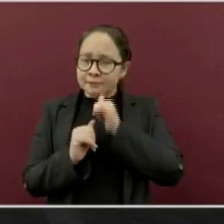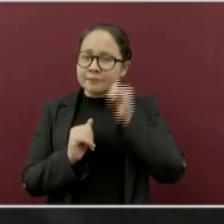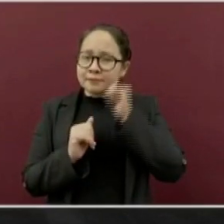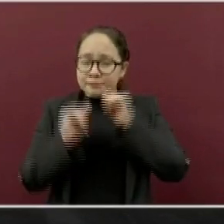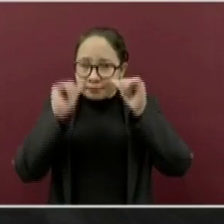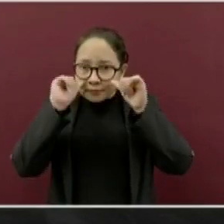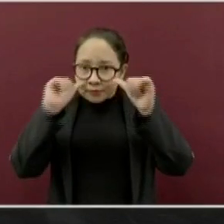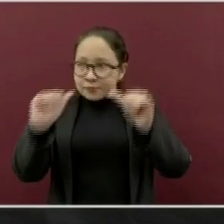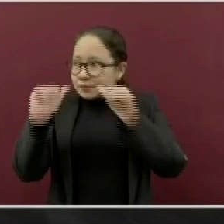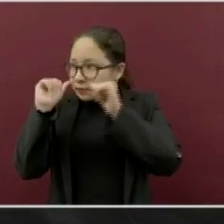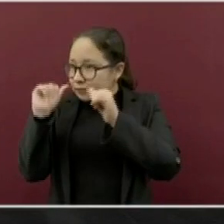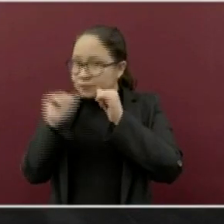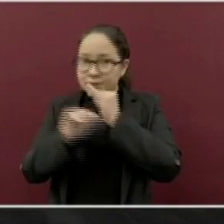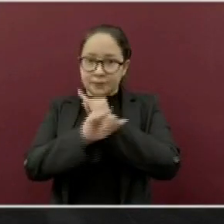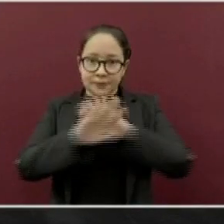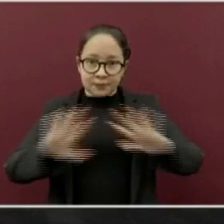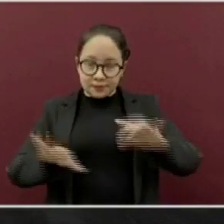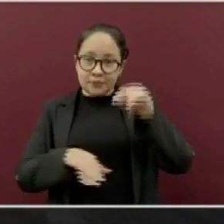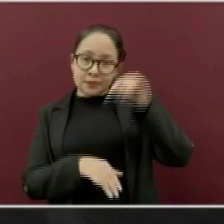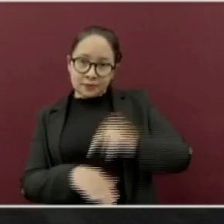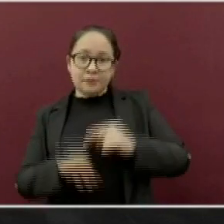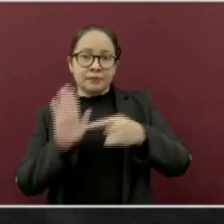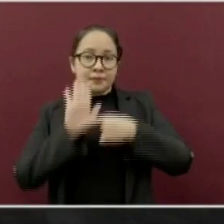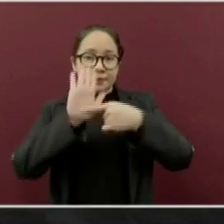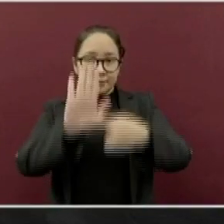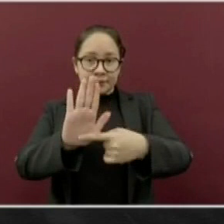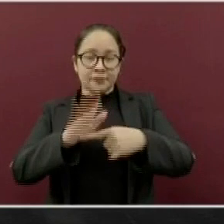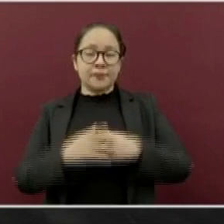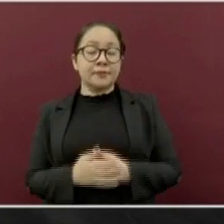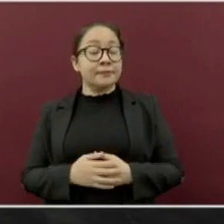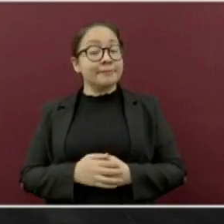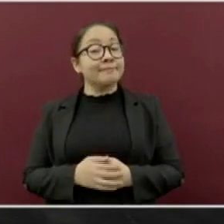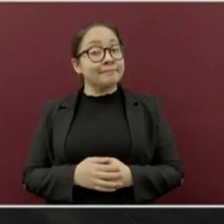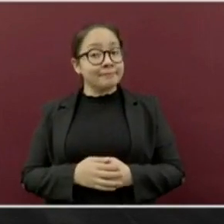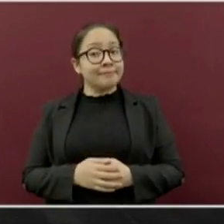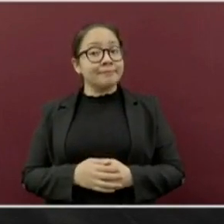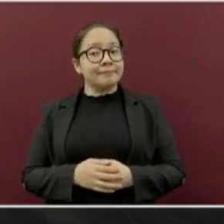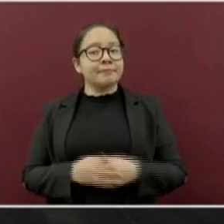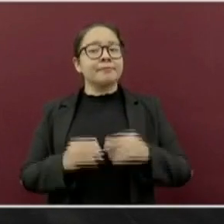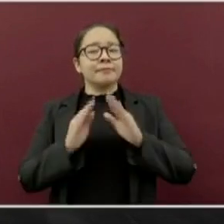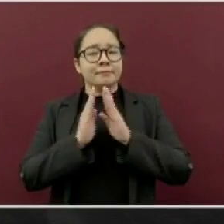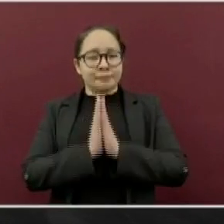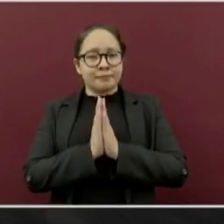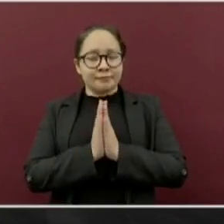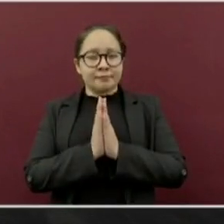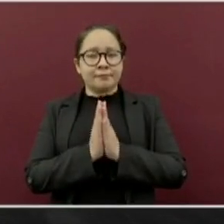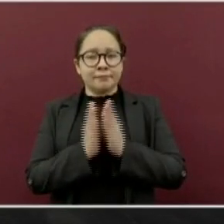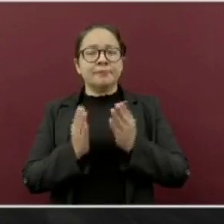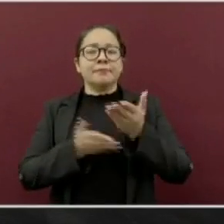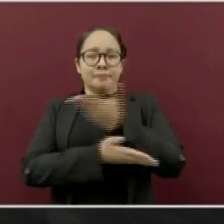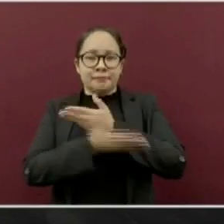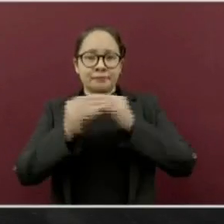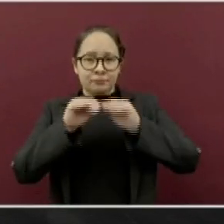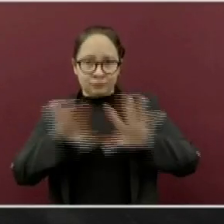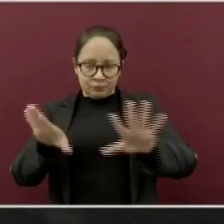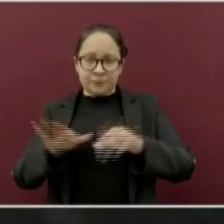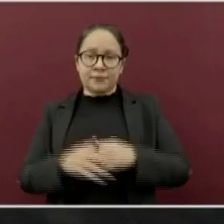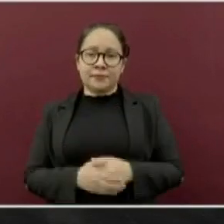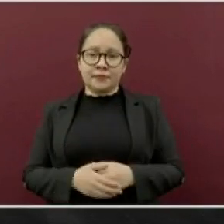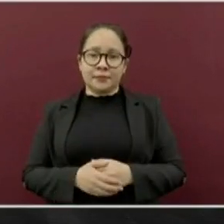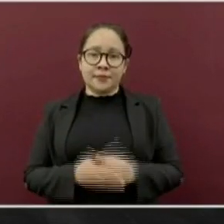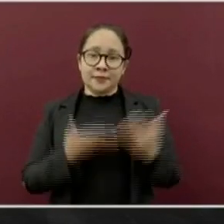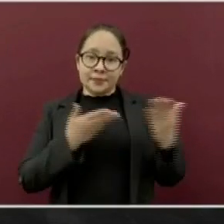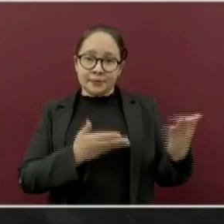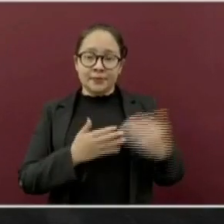mucha atención de la información que aquí se da y que la sigan compartiendo. Adelante, doctora Espejo.